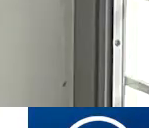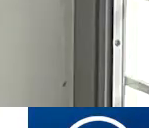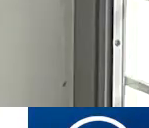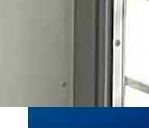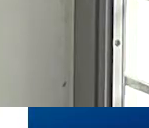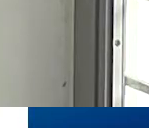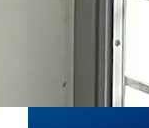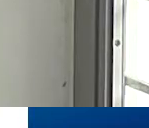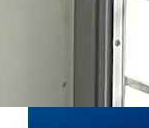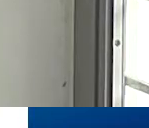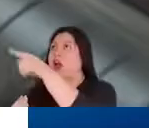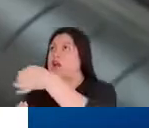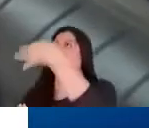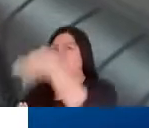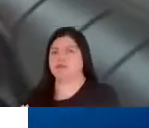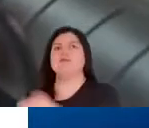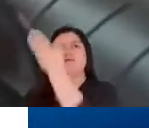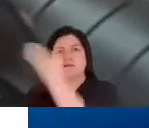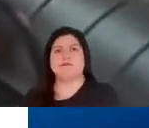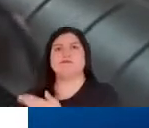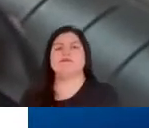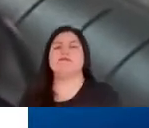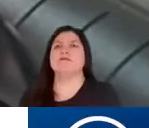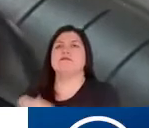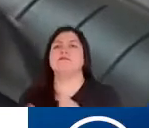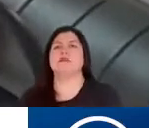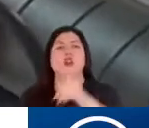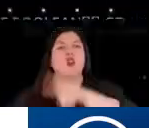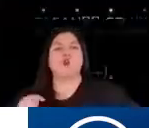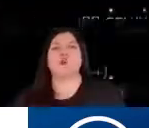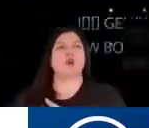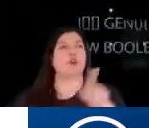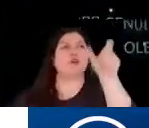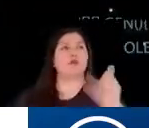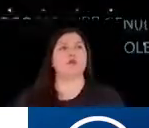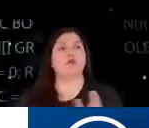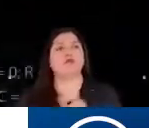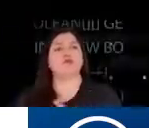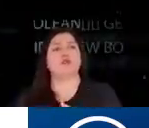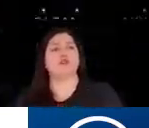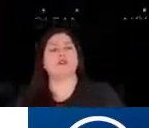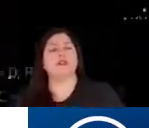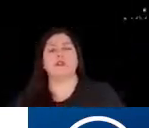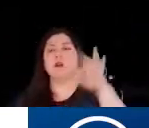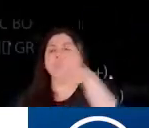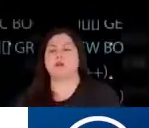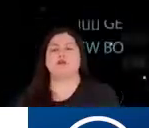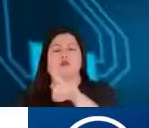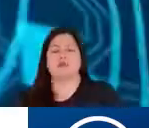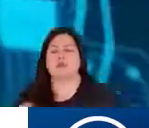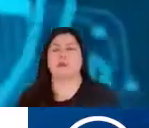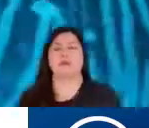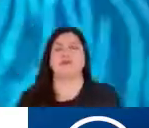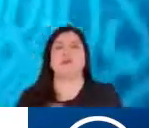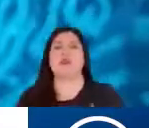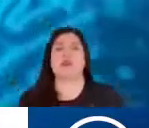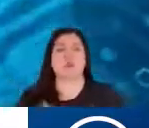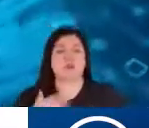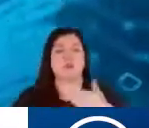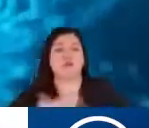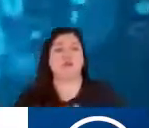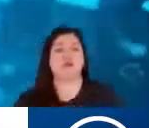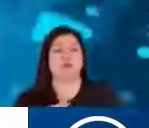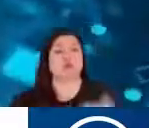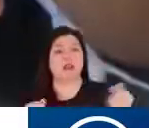como en el puesto de votación. En total son 35 puestos en los que se implementará este sistema, con el que se busca evitar la suplantación de